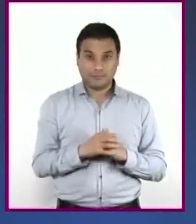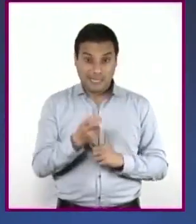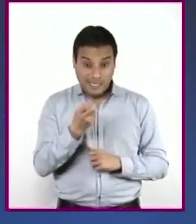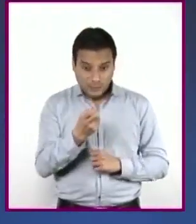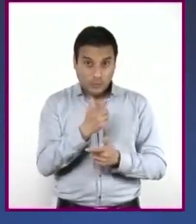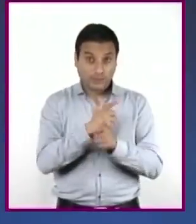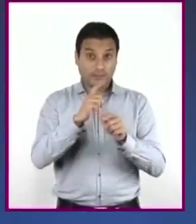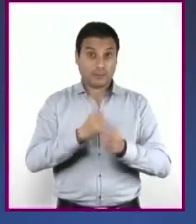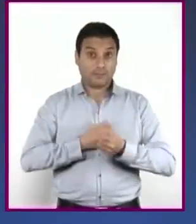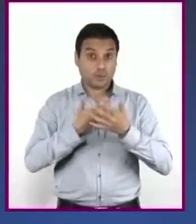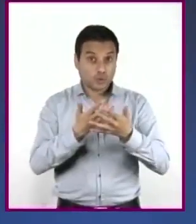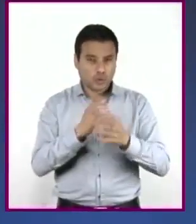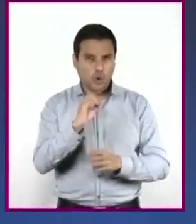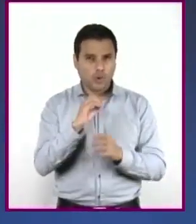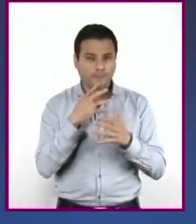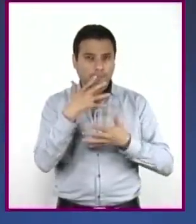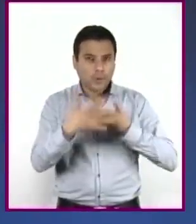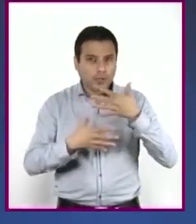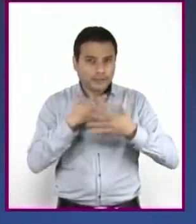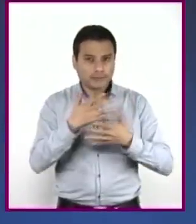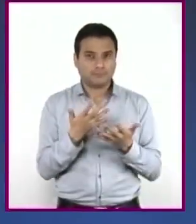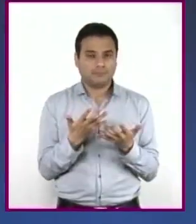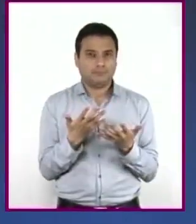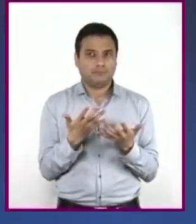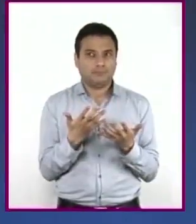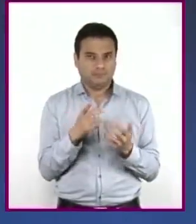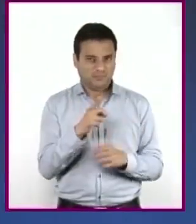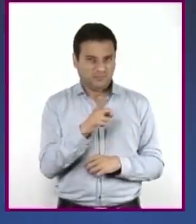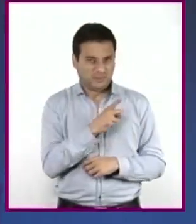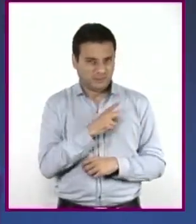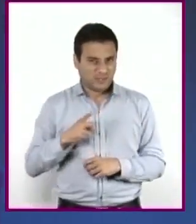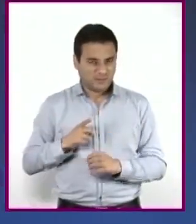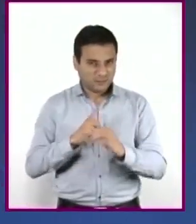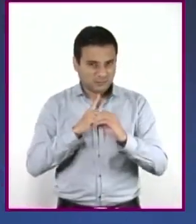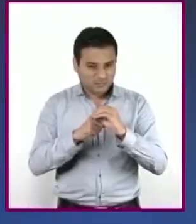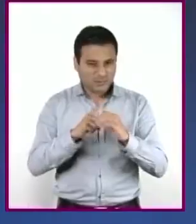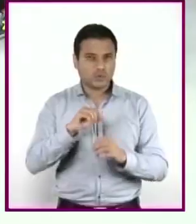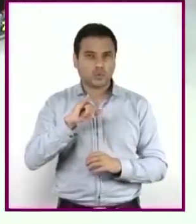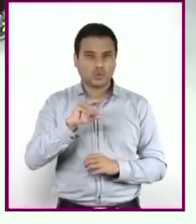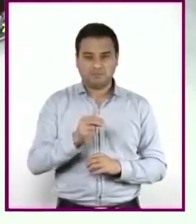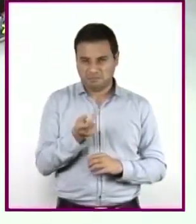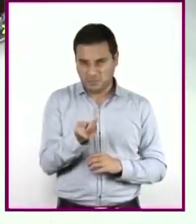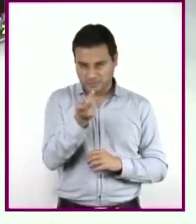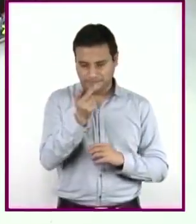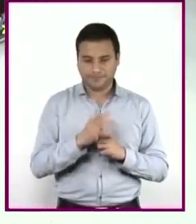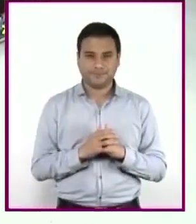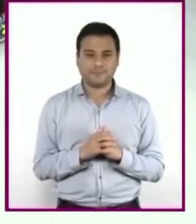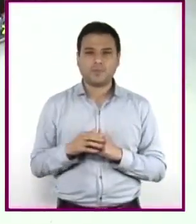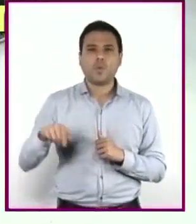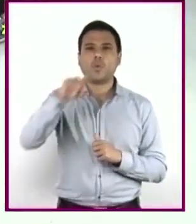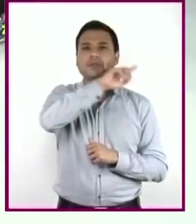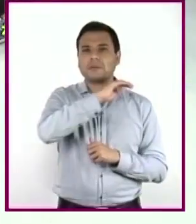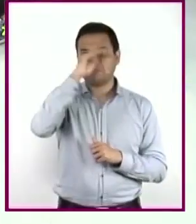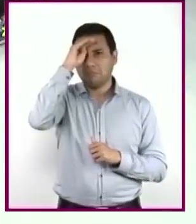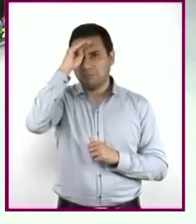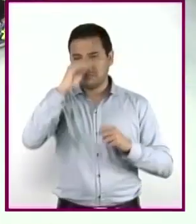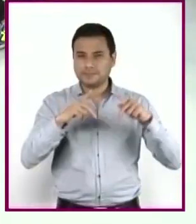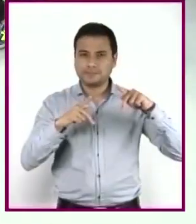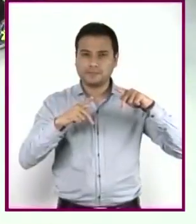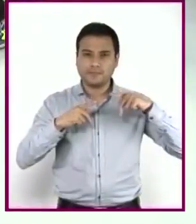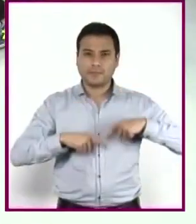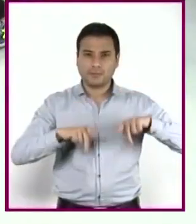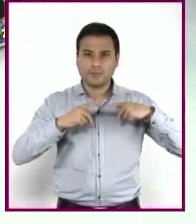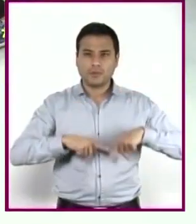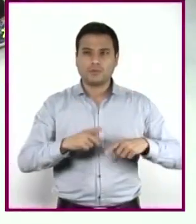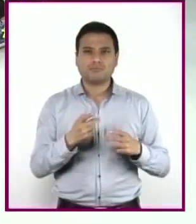de violencia, y aún más difícil decidir si merece la censura. Iniciemos con la batería de preguntas. ¿Ustedes por qué creen que las personas